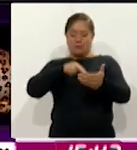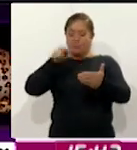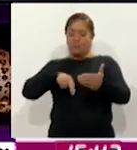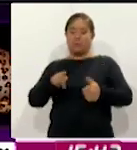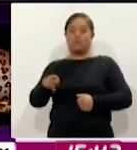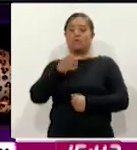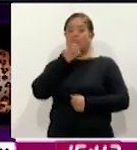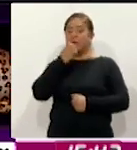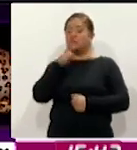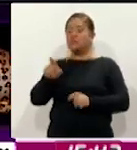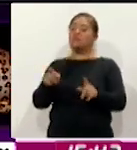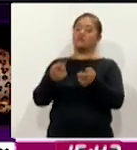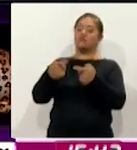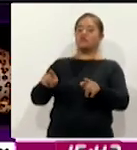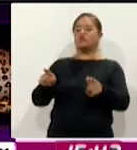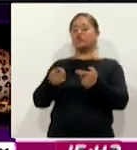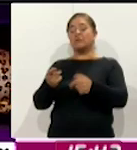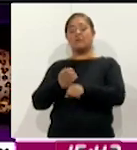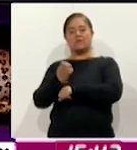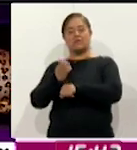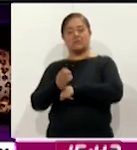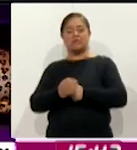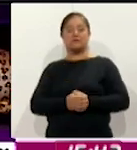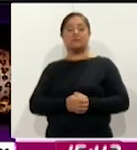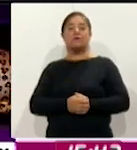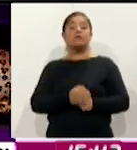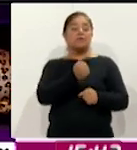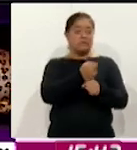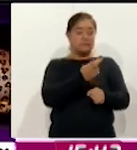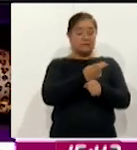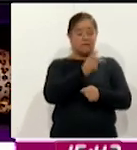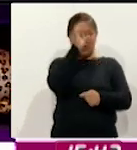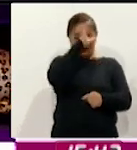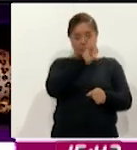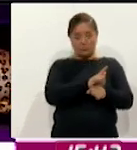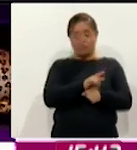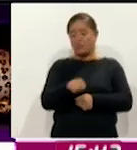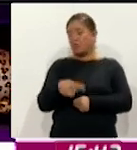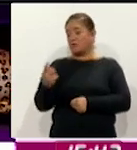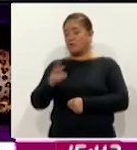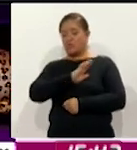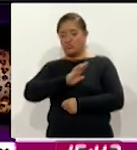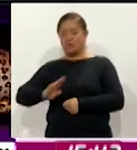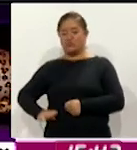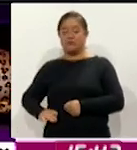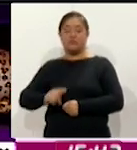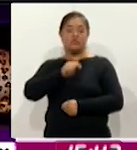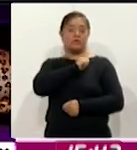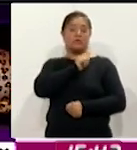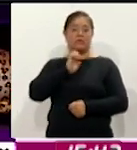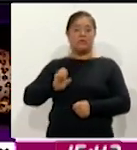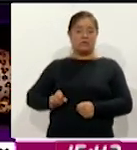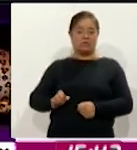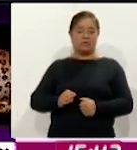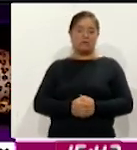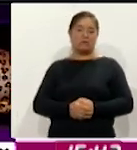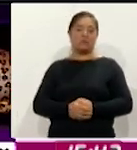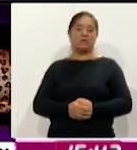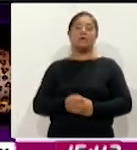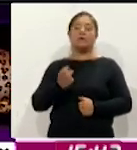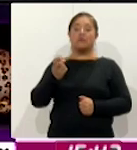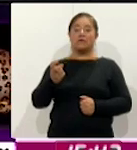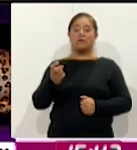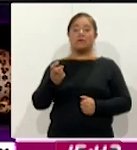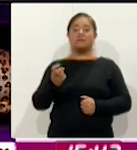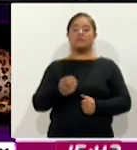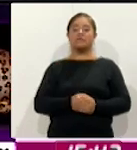de la Escuela de Música del Estado entre la Secretaría de Cultura y el municipio de Terrenate. Para ello y saber más